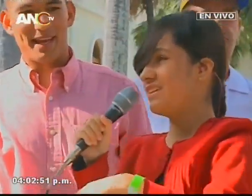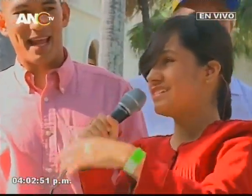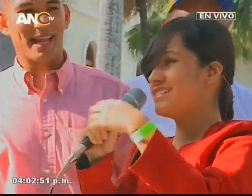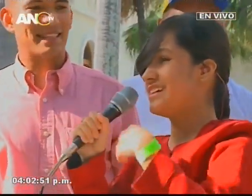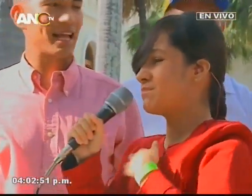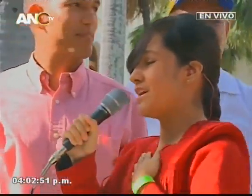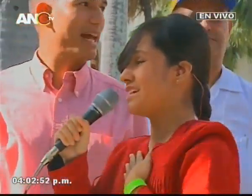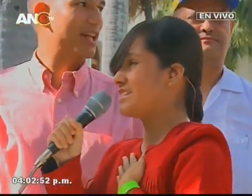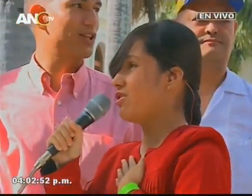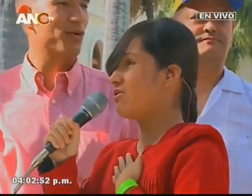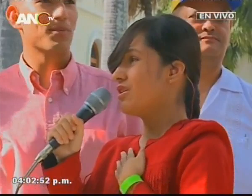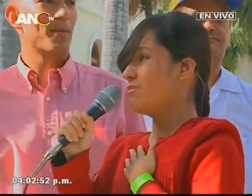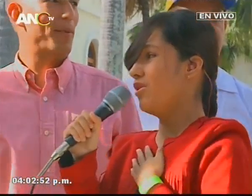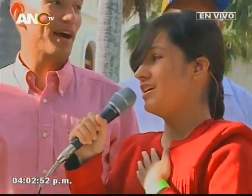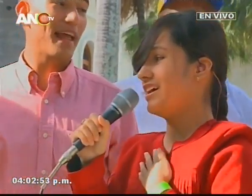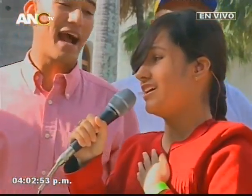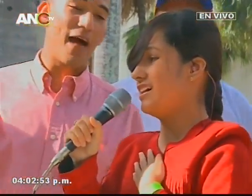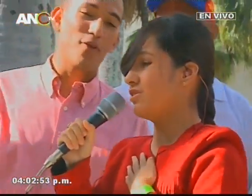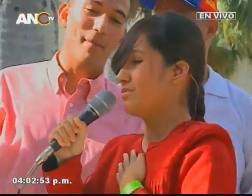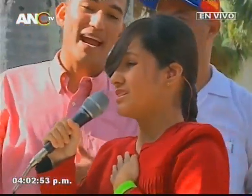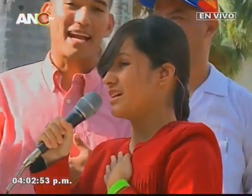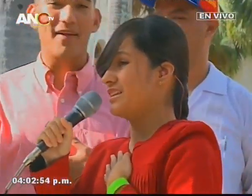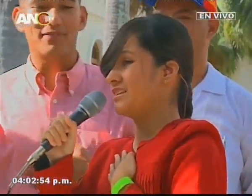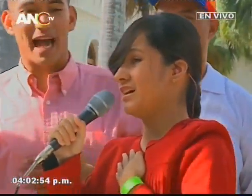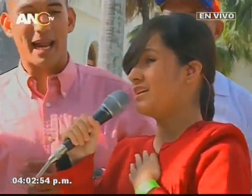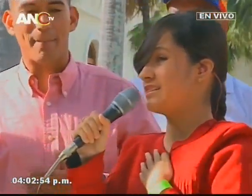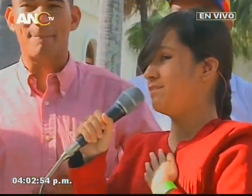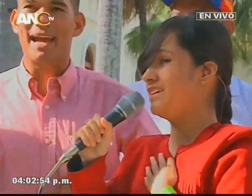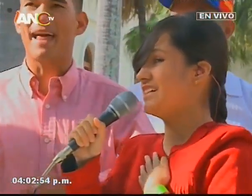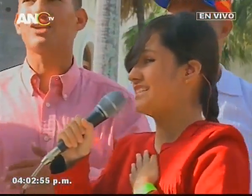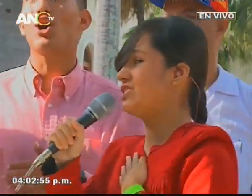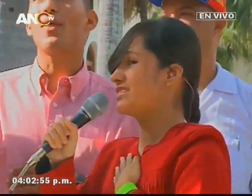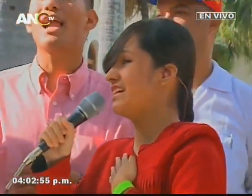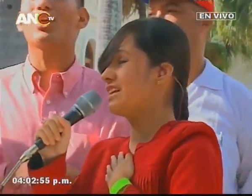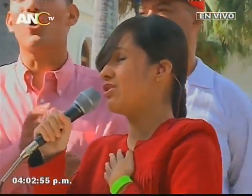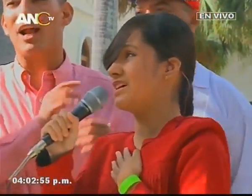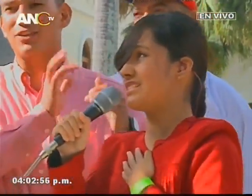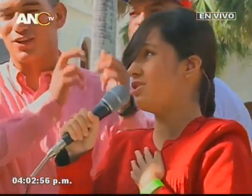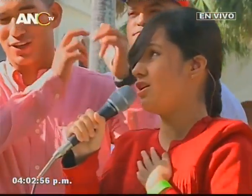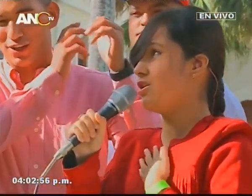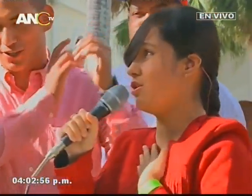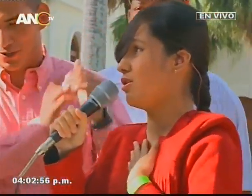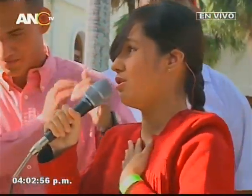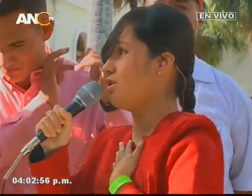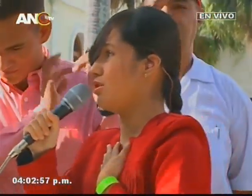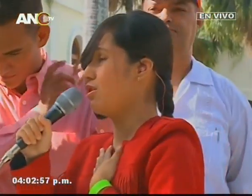Y en mi desesperación voy dejando en mis cantares pedazos del